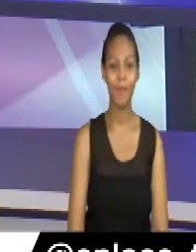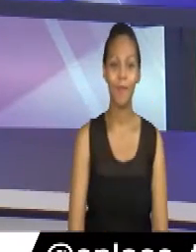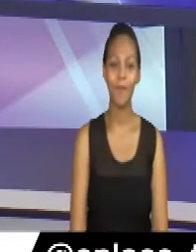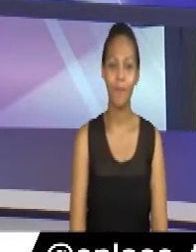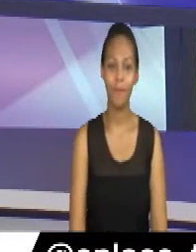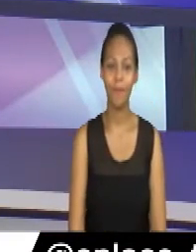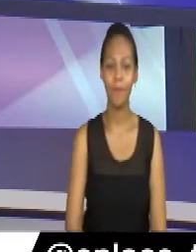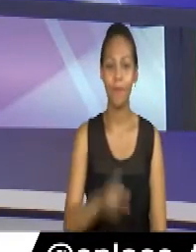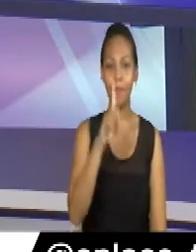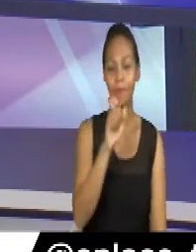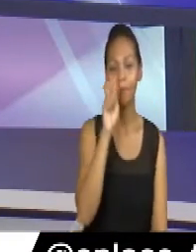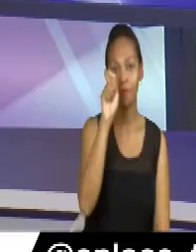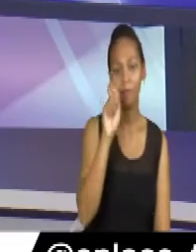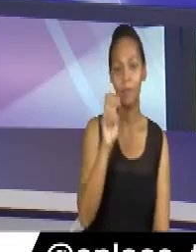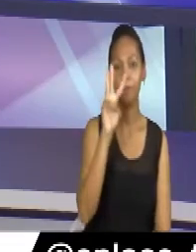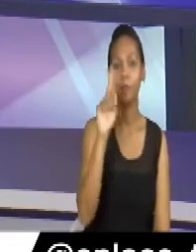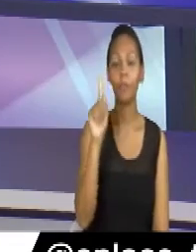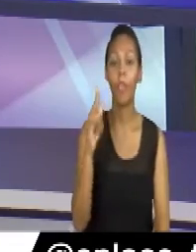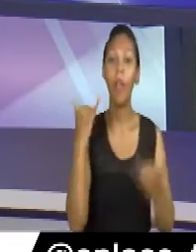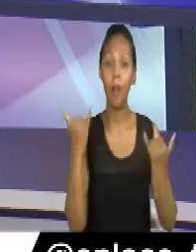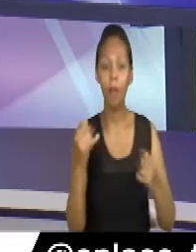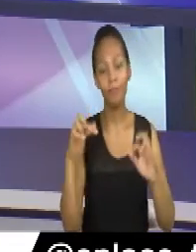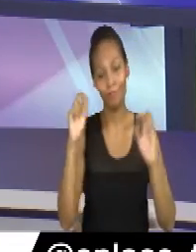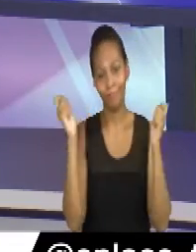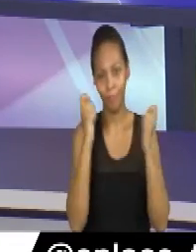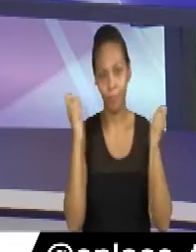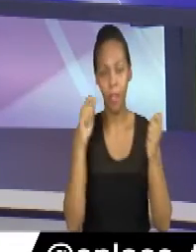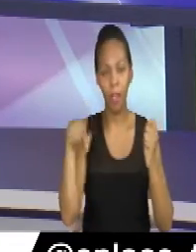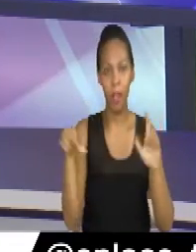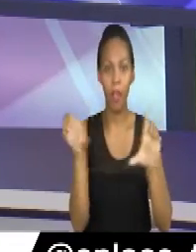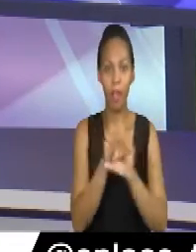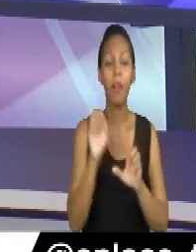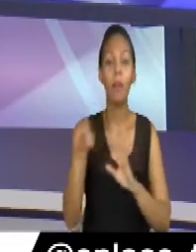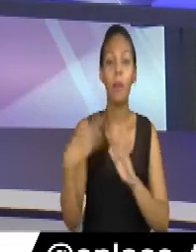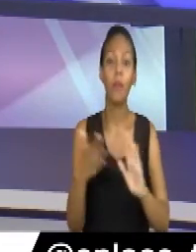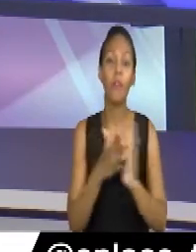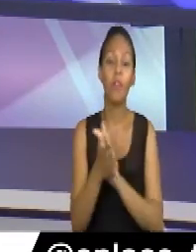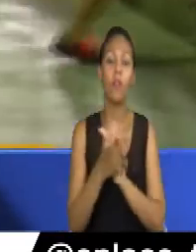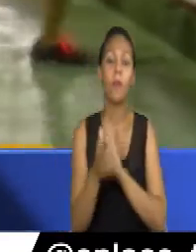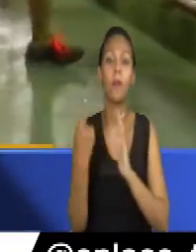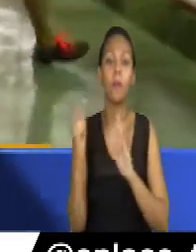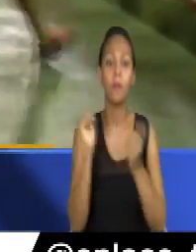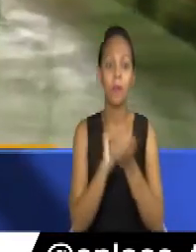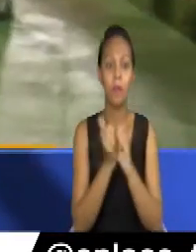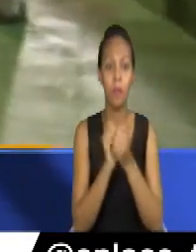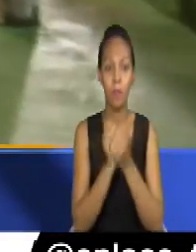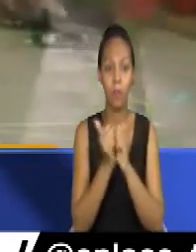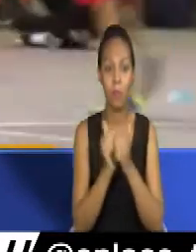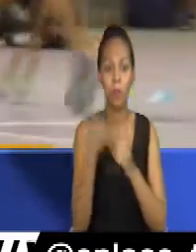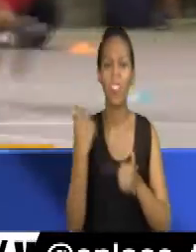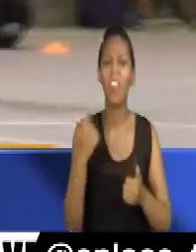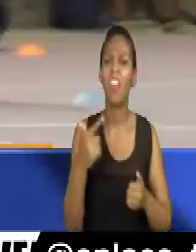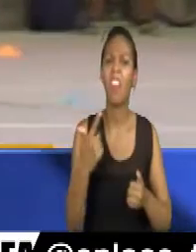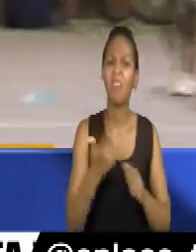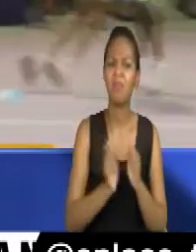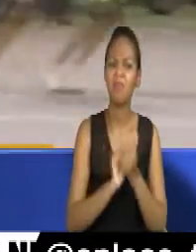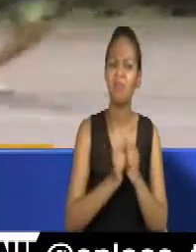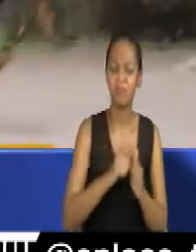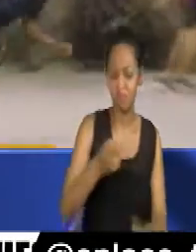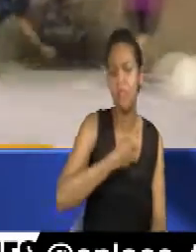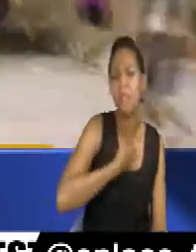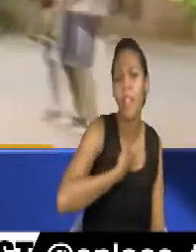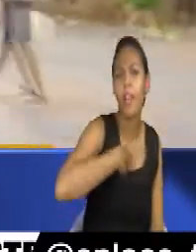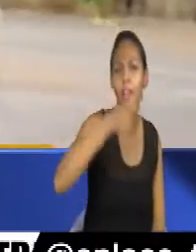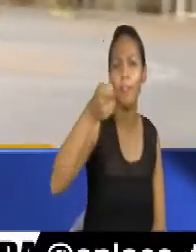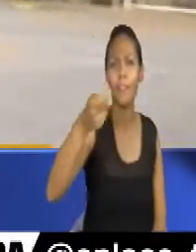6:31 minutos de la tarde, hacemos una segunda pausa en Enlace Noticias. Al regresar en deportes les estaremos hablando sobre Ultimate Frisbee,